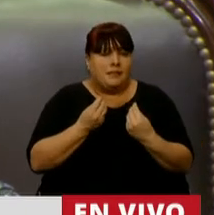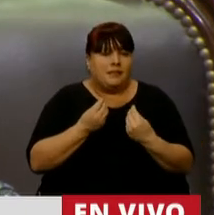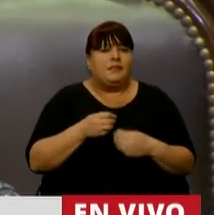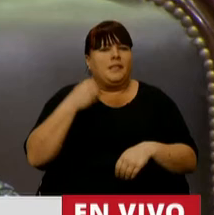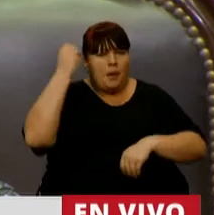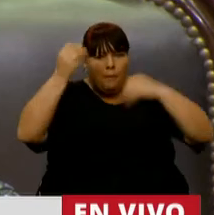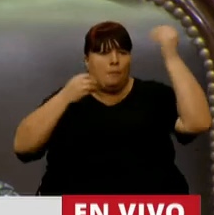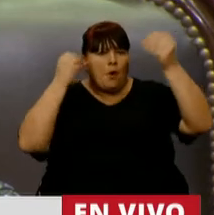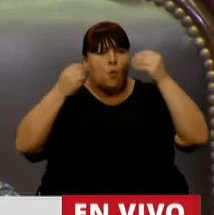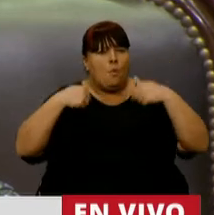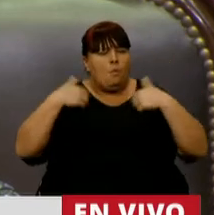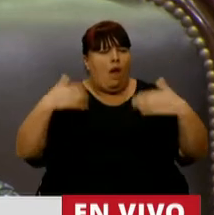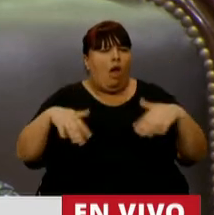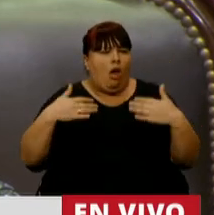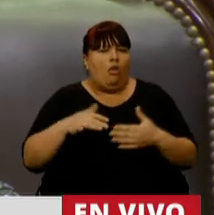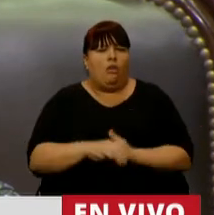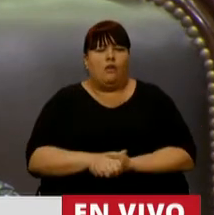la enorme preocupación que me da